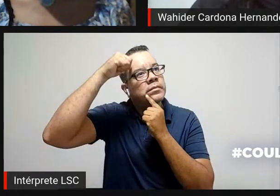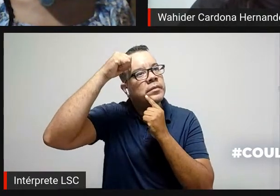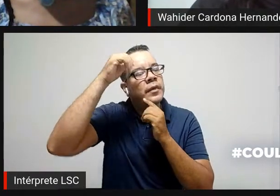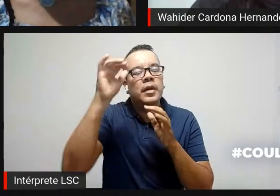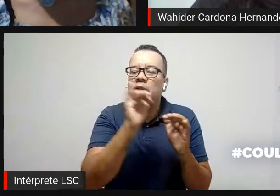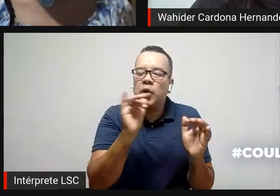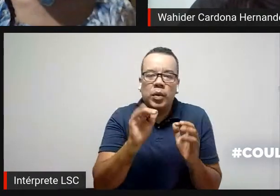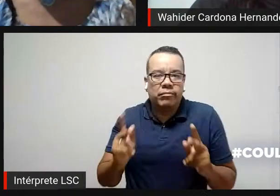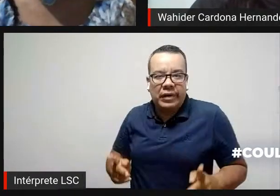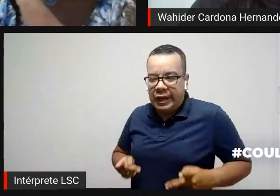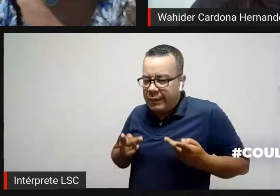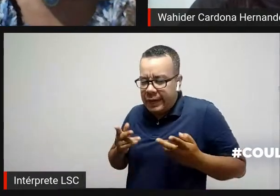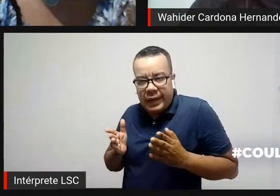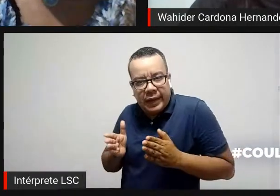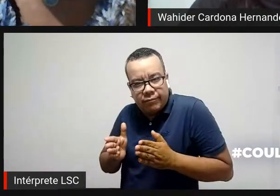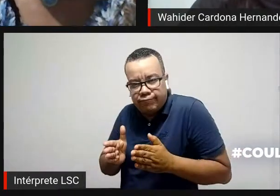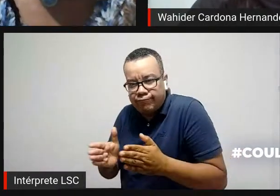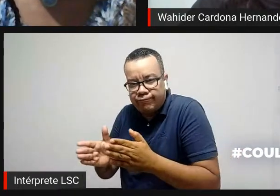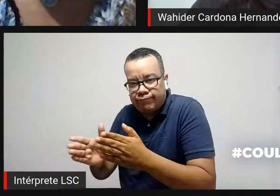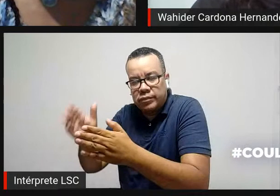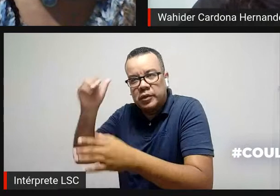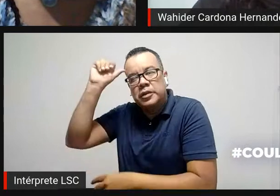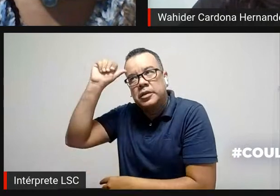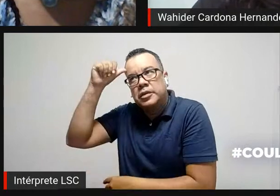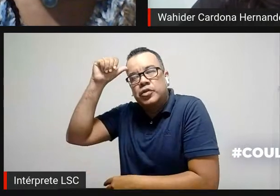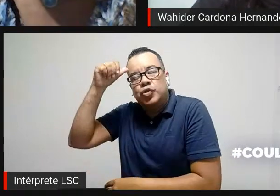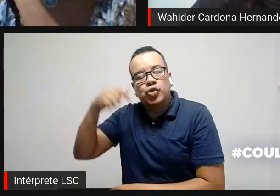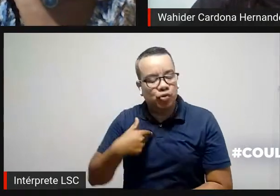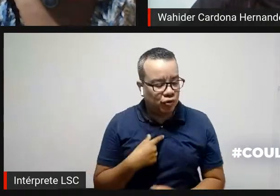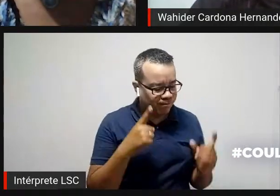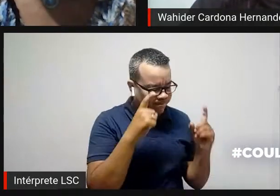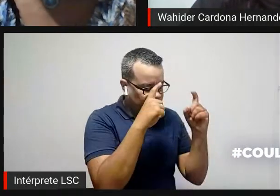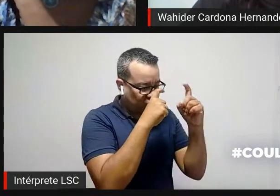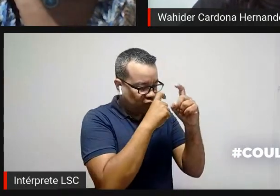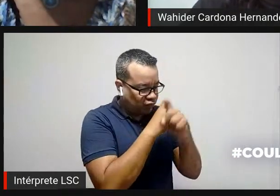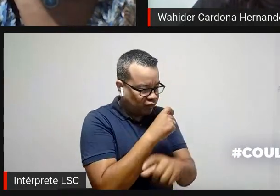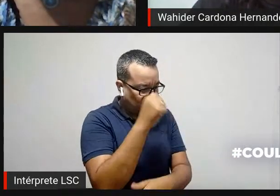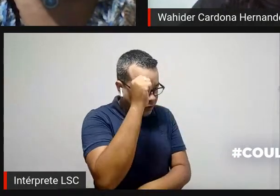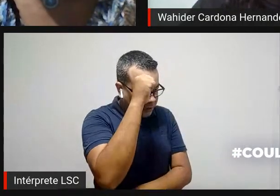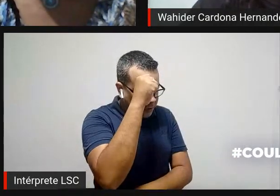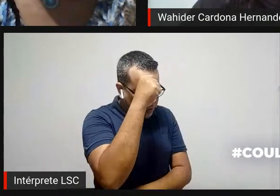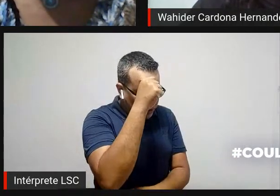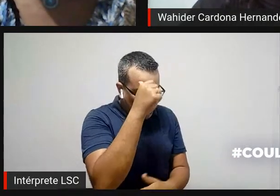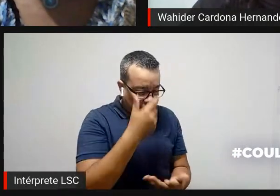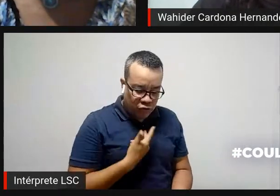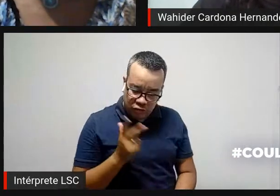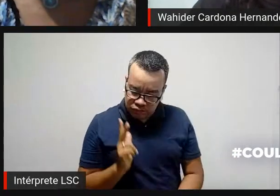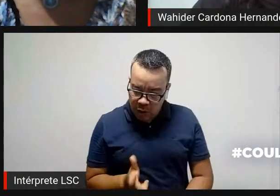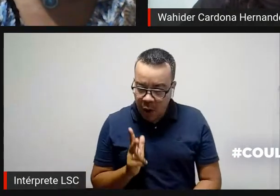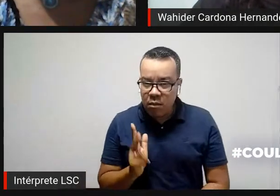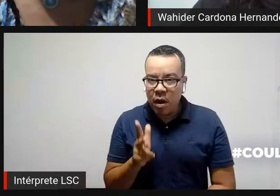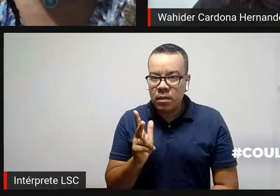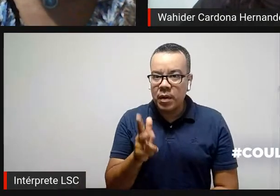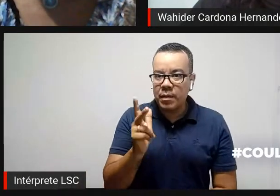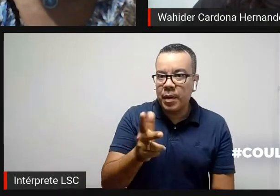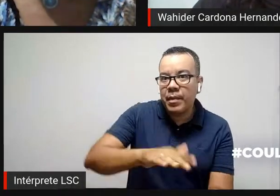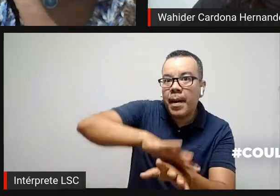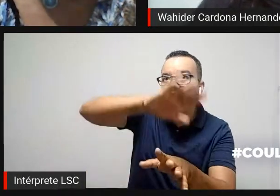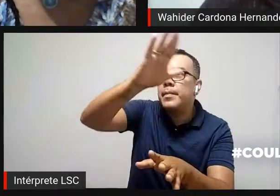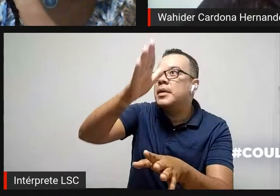trasegar. Intento descifrar los pasos entre el paisaje, el color y la